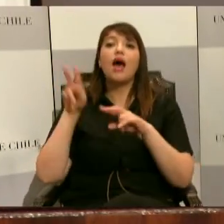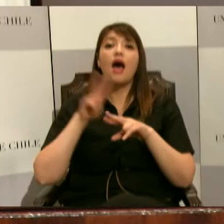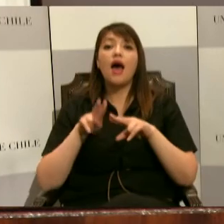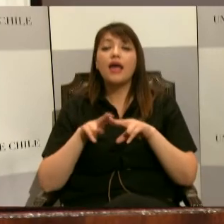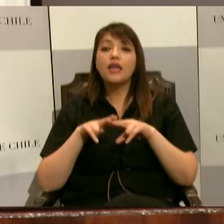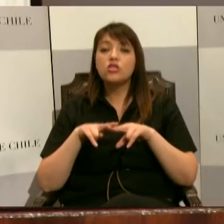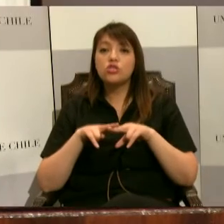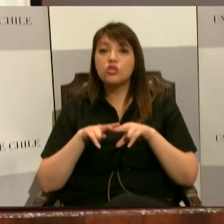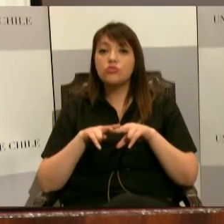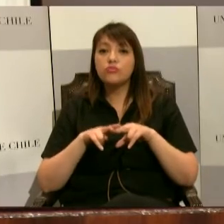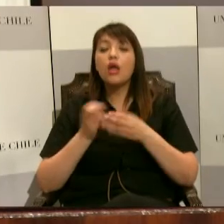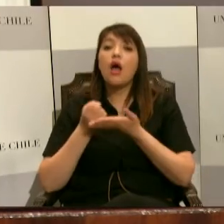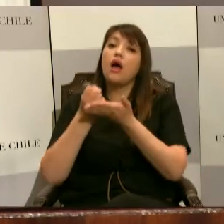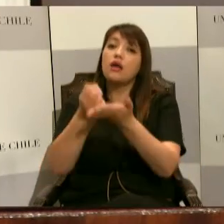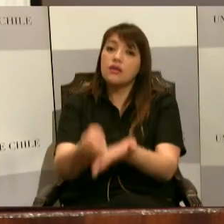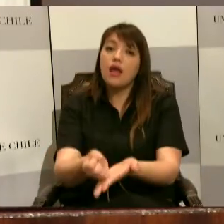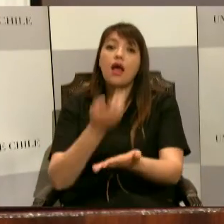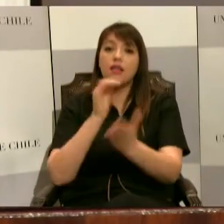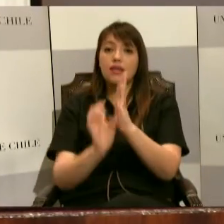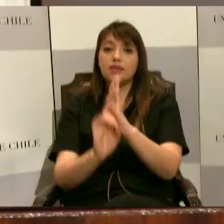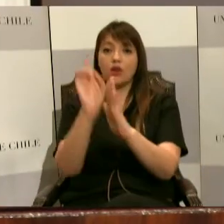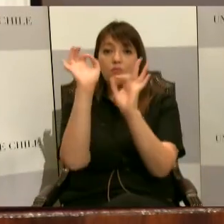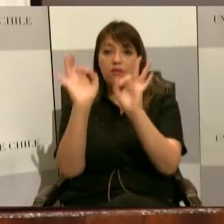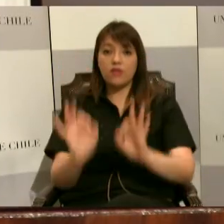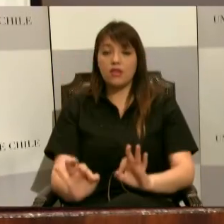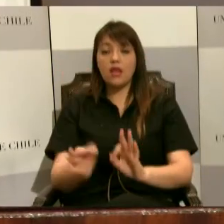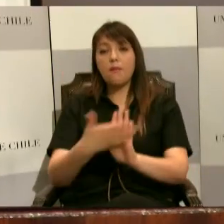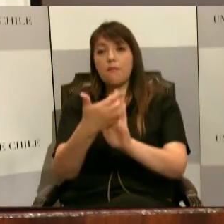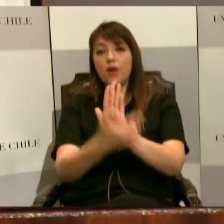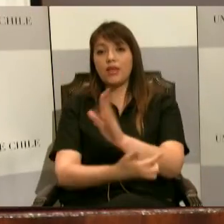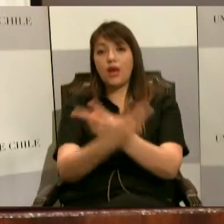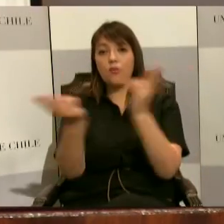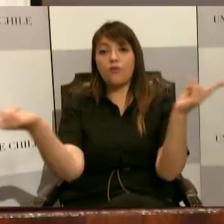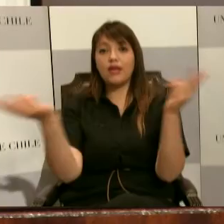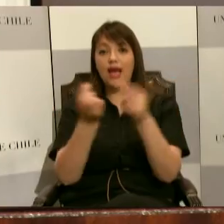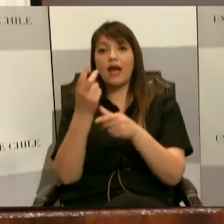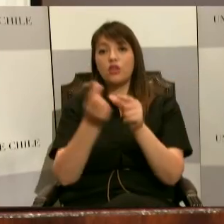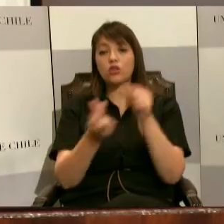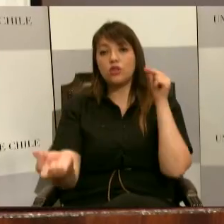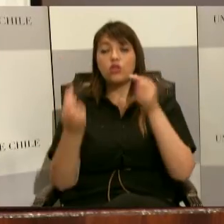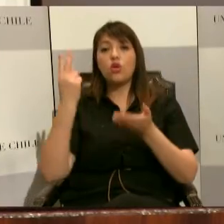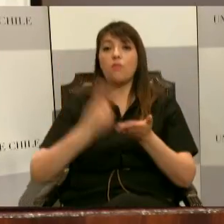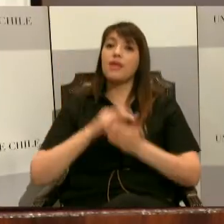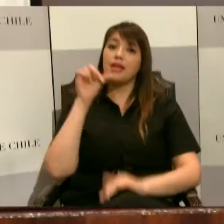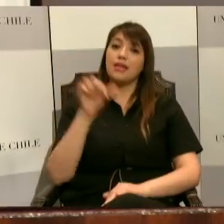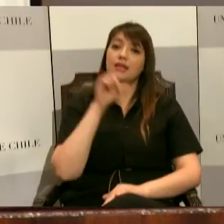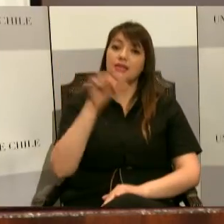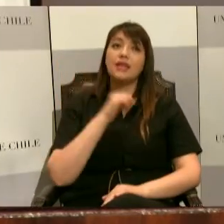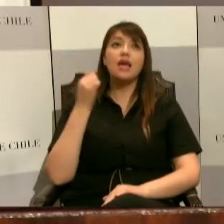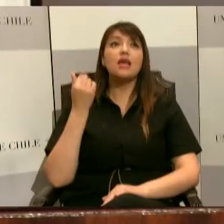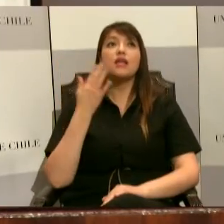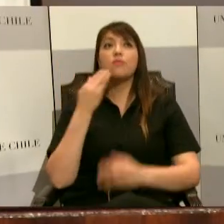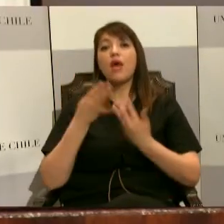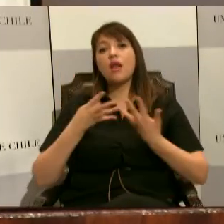redes transdisciplinarias que permita aportar al desarrollo y perfeccionamiento de políticas públicas nacionales. El año 2016 creamos, entre otras, las redes de recursos